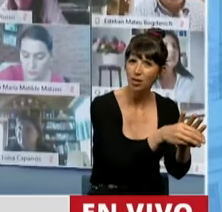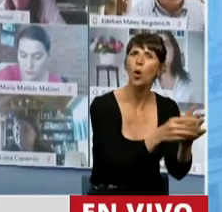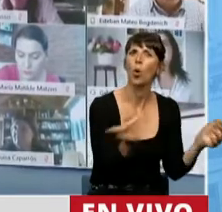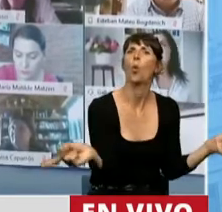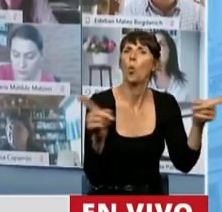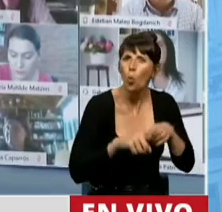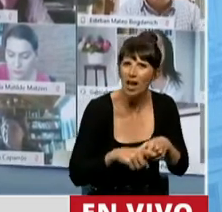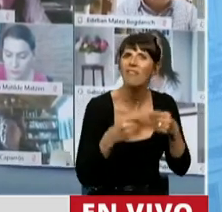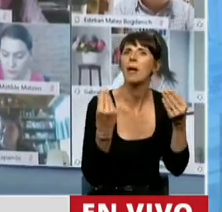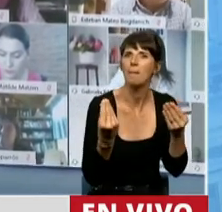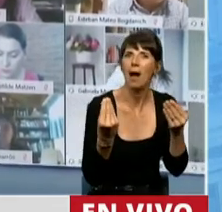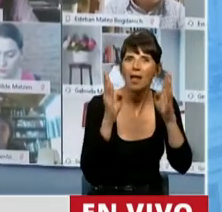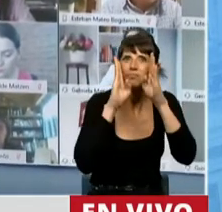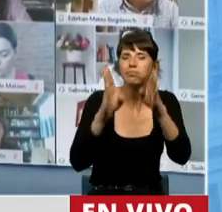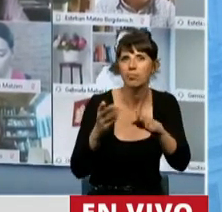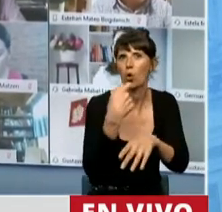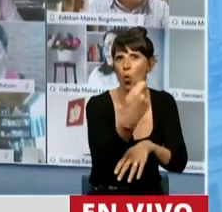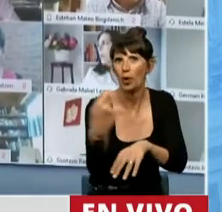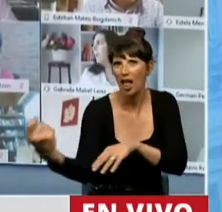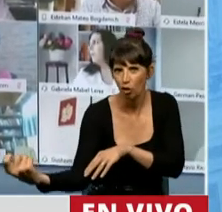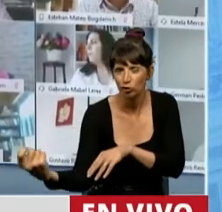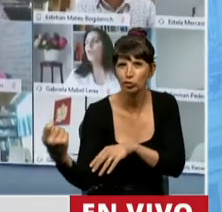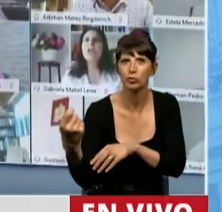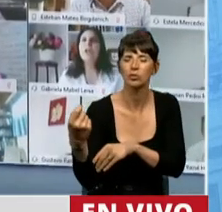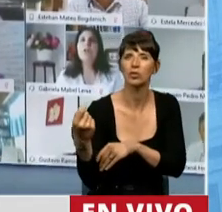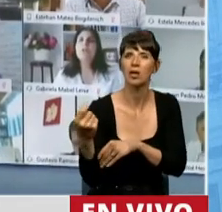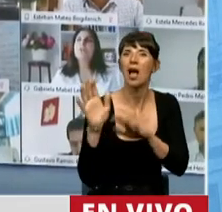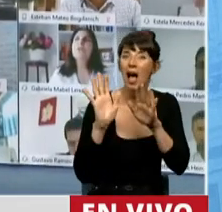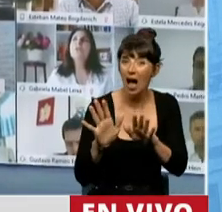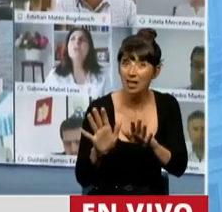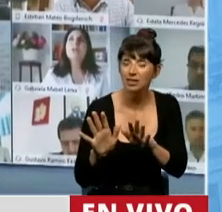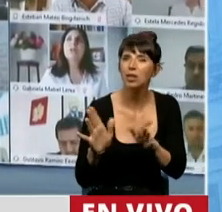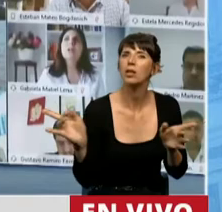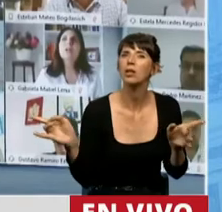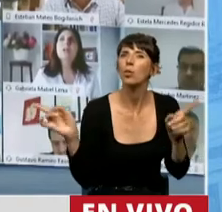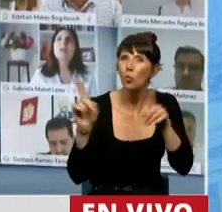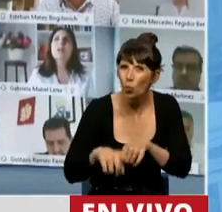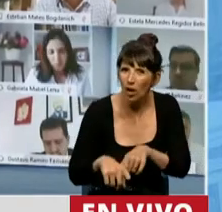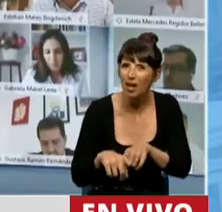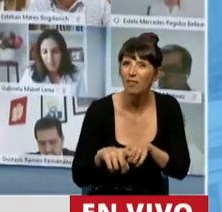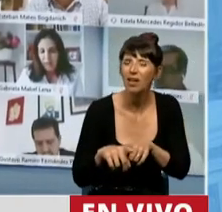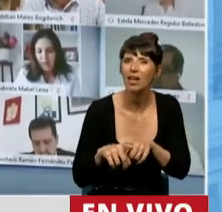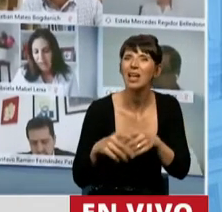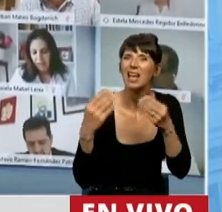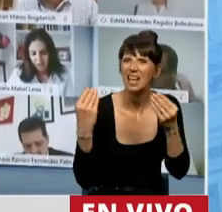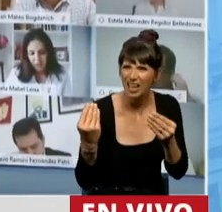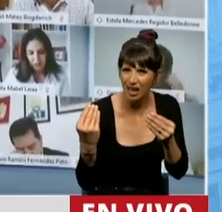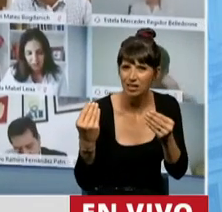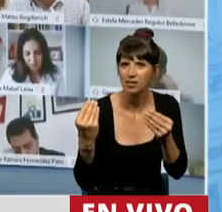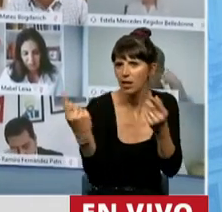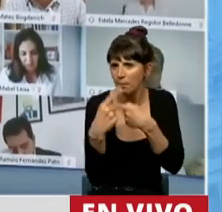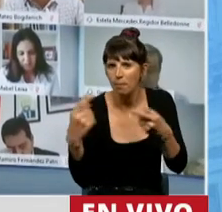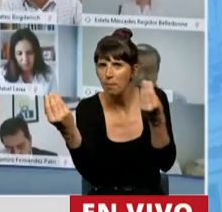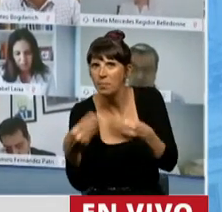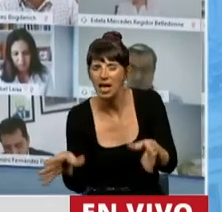del conjunto de los jubilados y jubiladas, retomando de esa manera el mandato histórico de atenuar el impacto financiero en